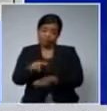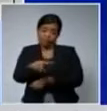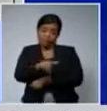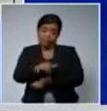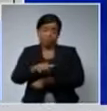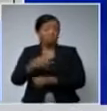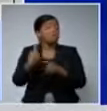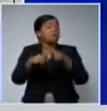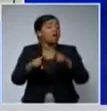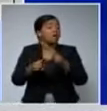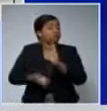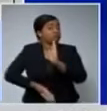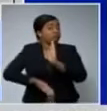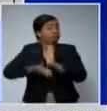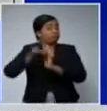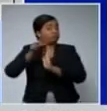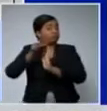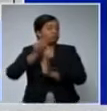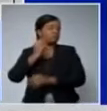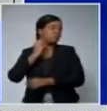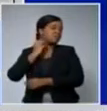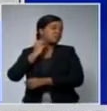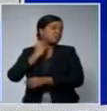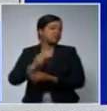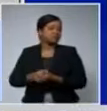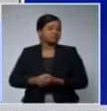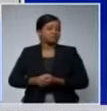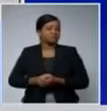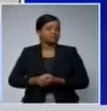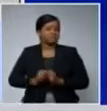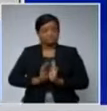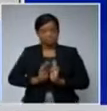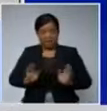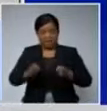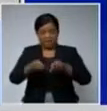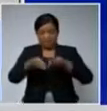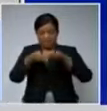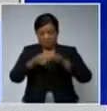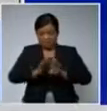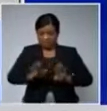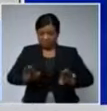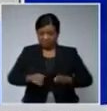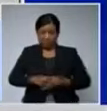Granma, perdón, ya Granma lo evaluamos.